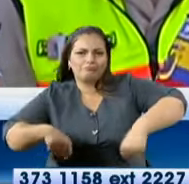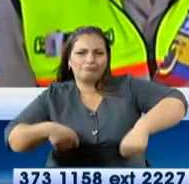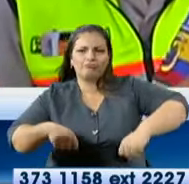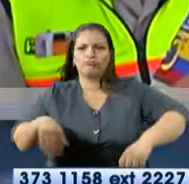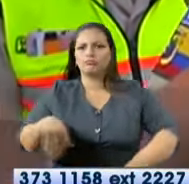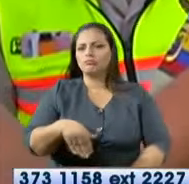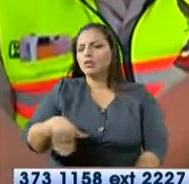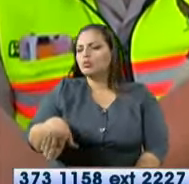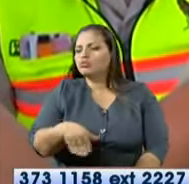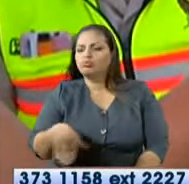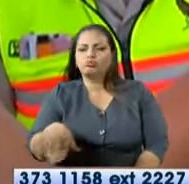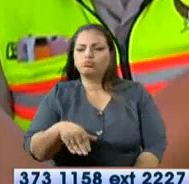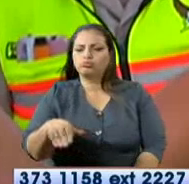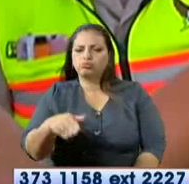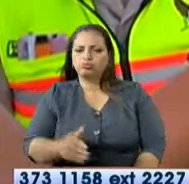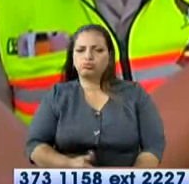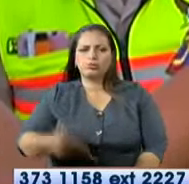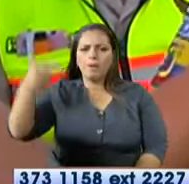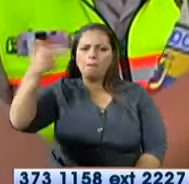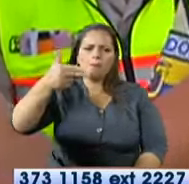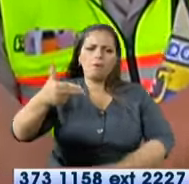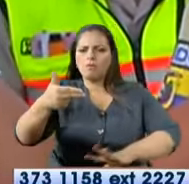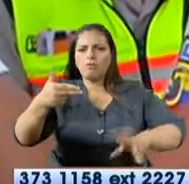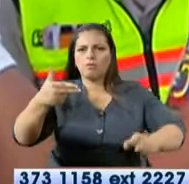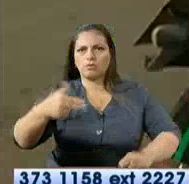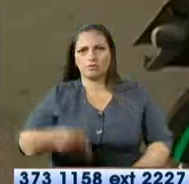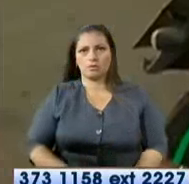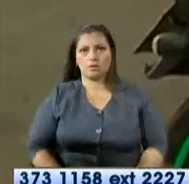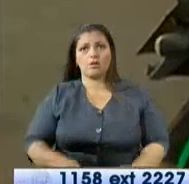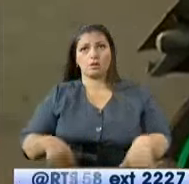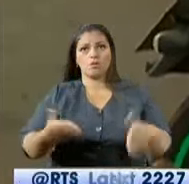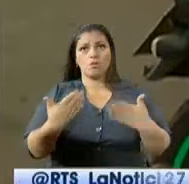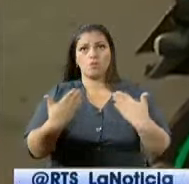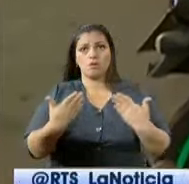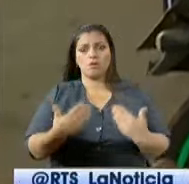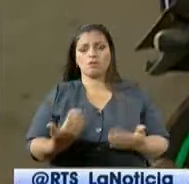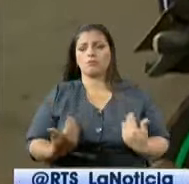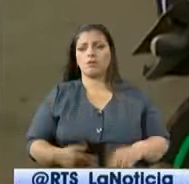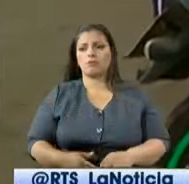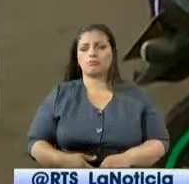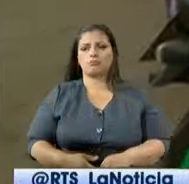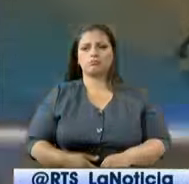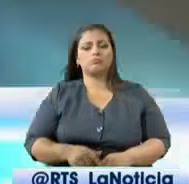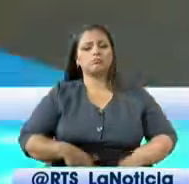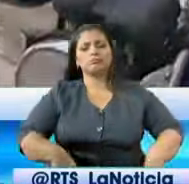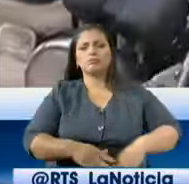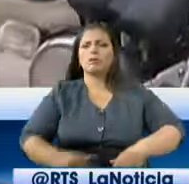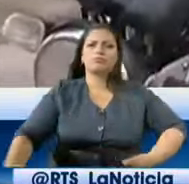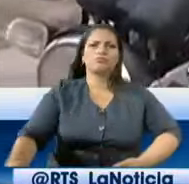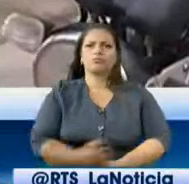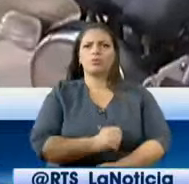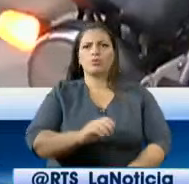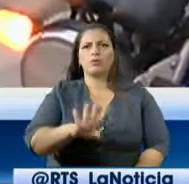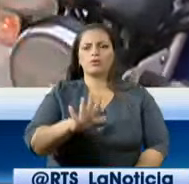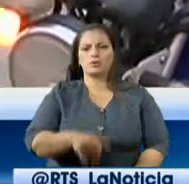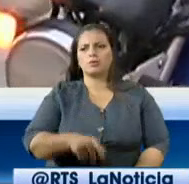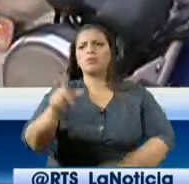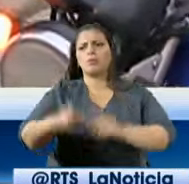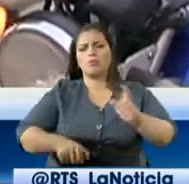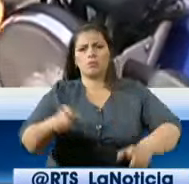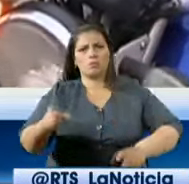detenido 45 motos y se tiene 15 detenidos. Así continúan las acciones en la lucha por reducir el AMPA frente a los